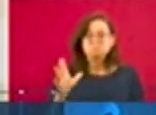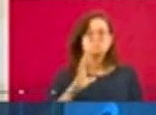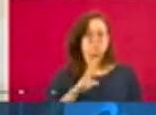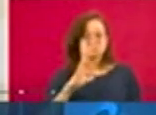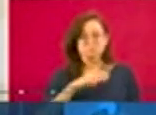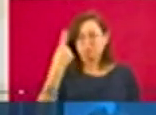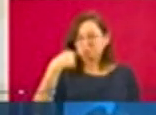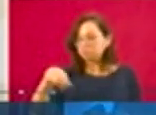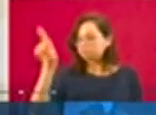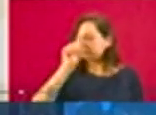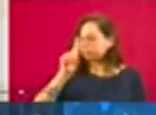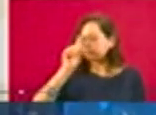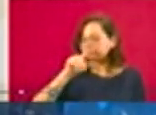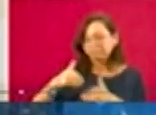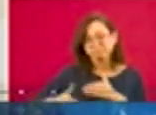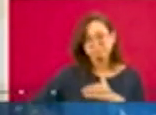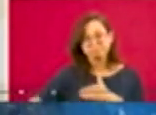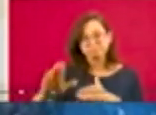¿lograste convencer a